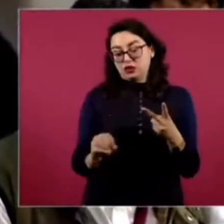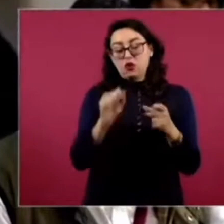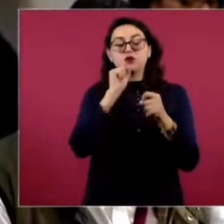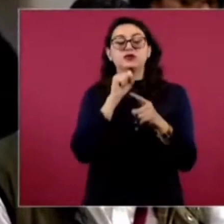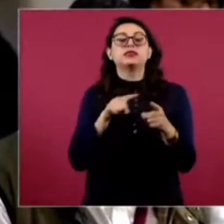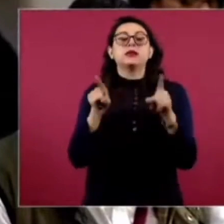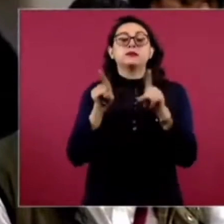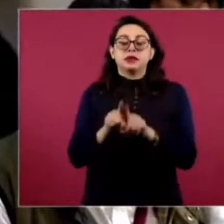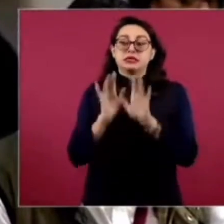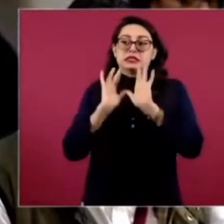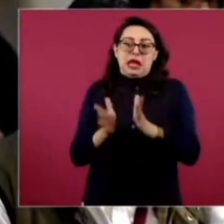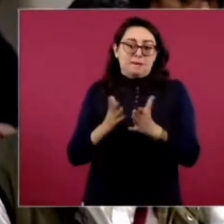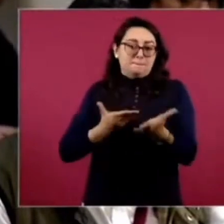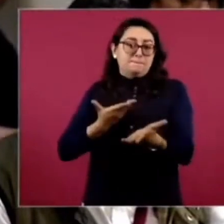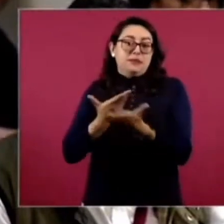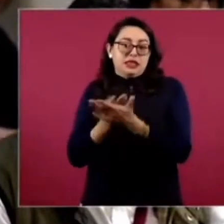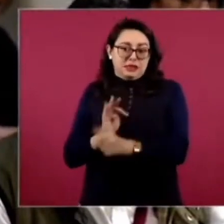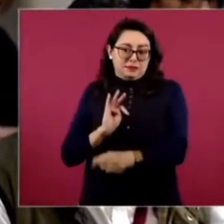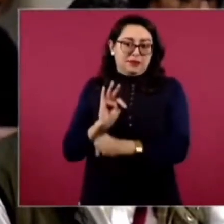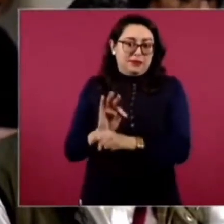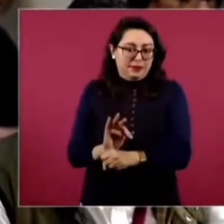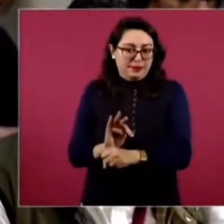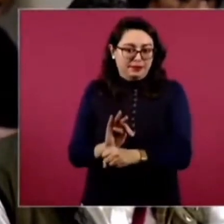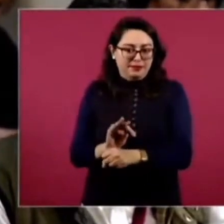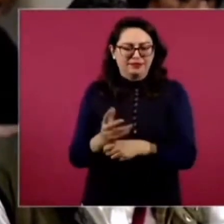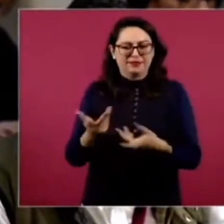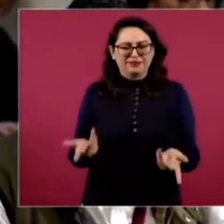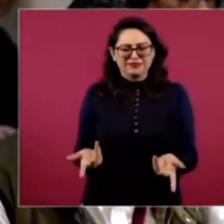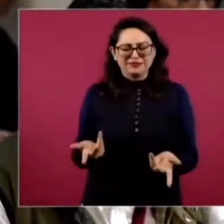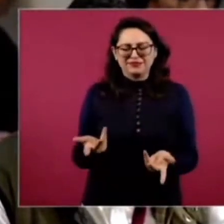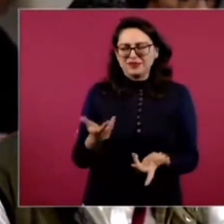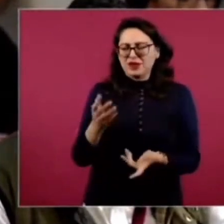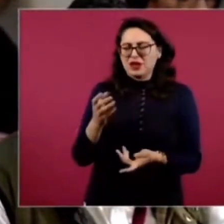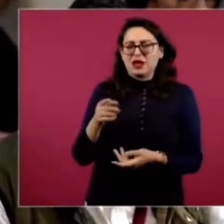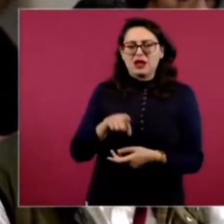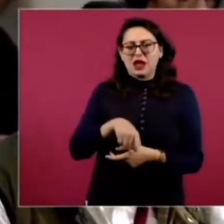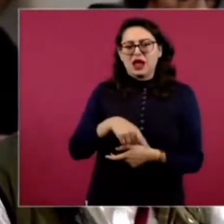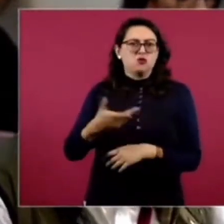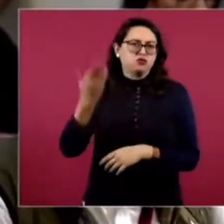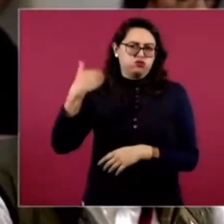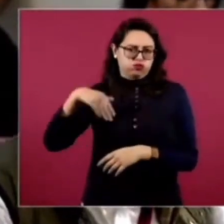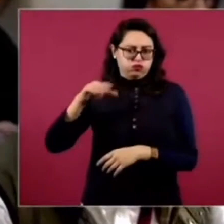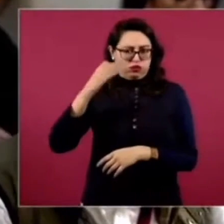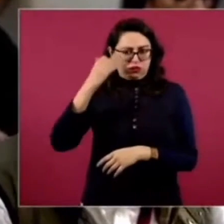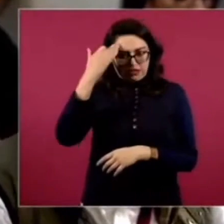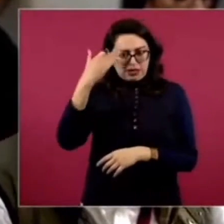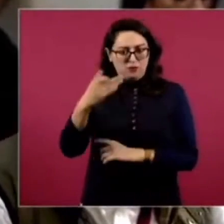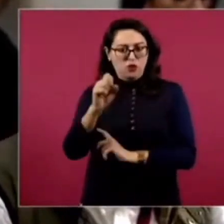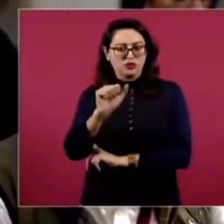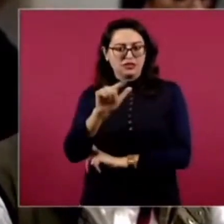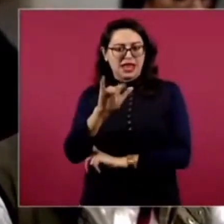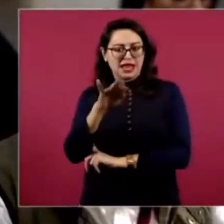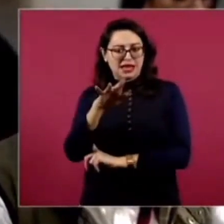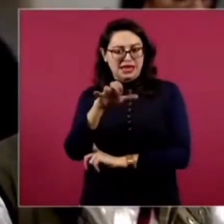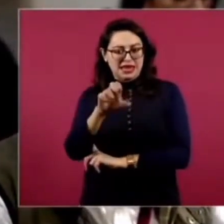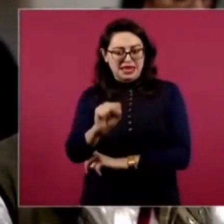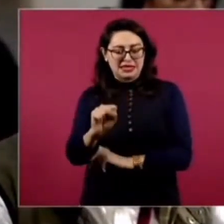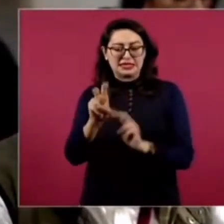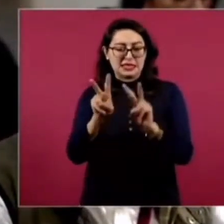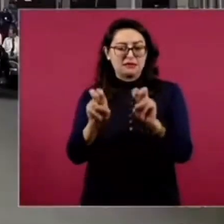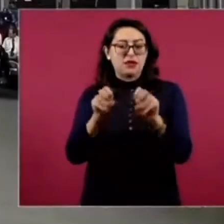Trejo, recordemos, fue un subprocurador de Salinas, en tiempos de Salinas, en temas de narcotráfico.